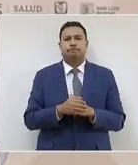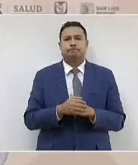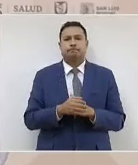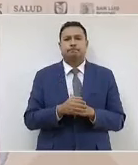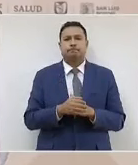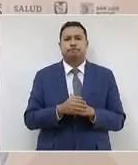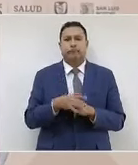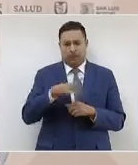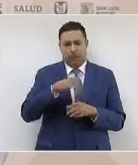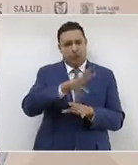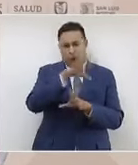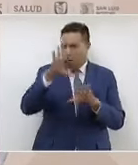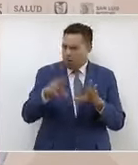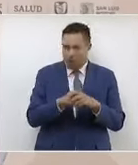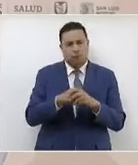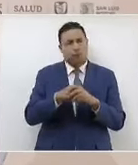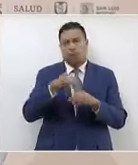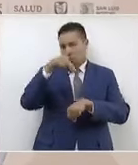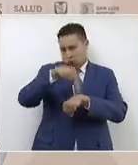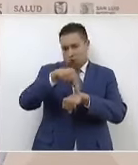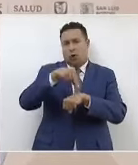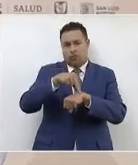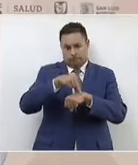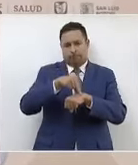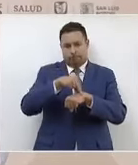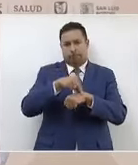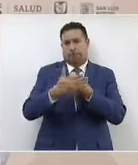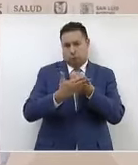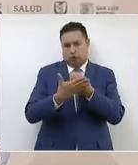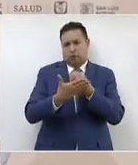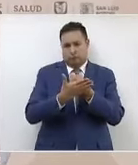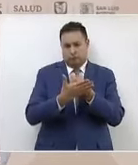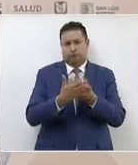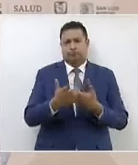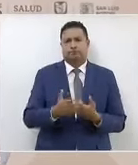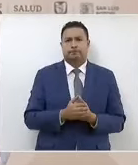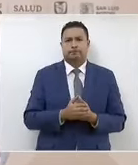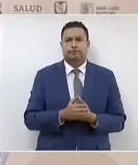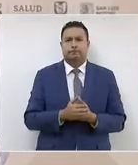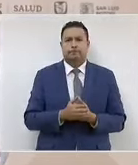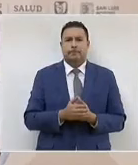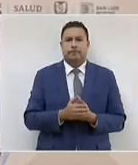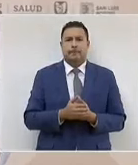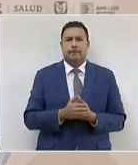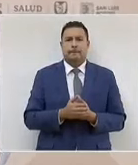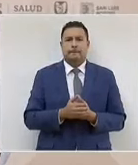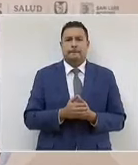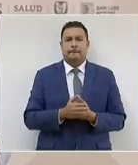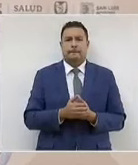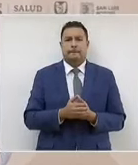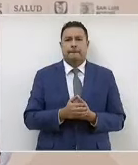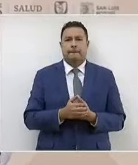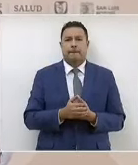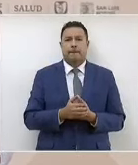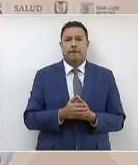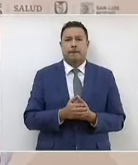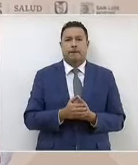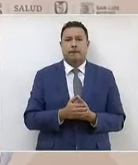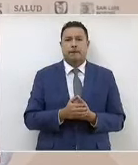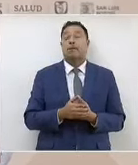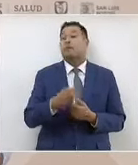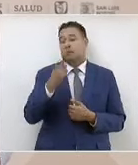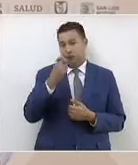Vamos a tener completa toda la plantilla de personal y de esa manera vamos